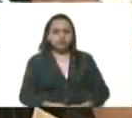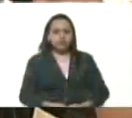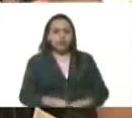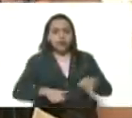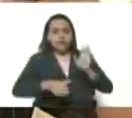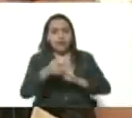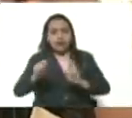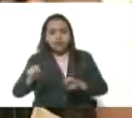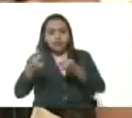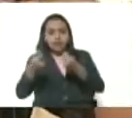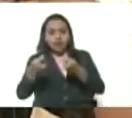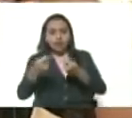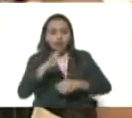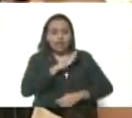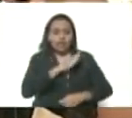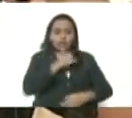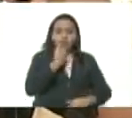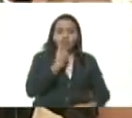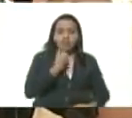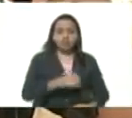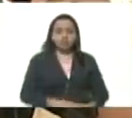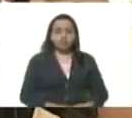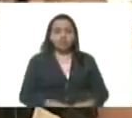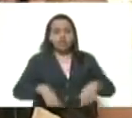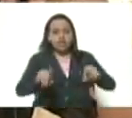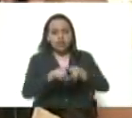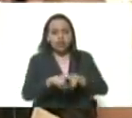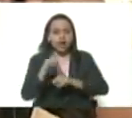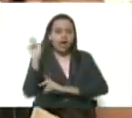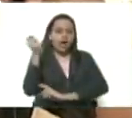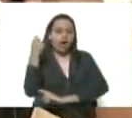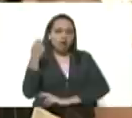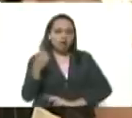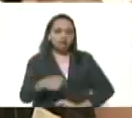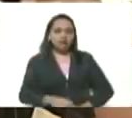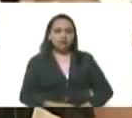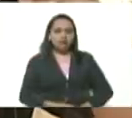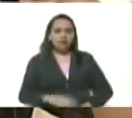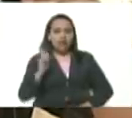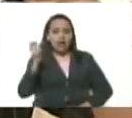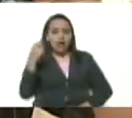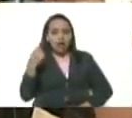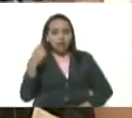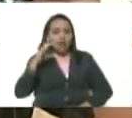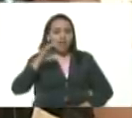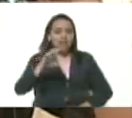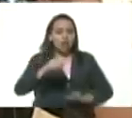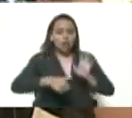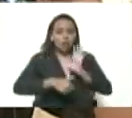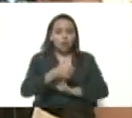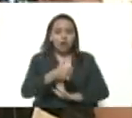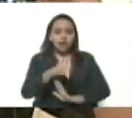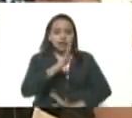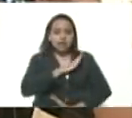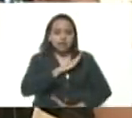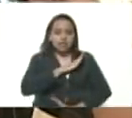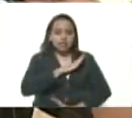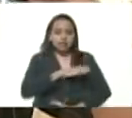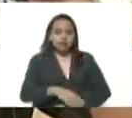casos recuperados que activos. Lo mismo pasa en el estado Apure. El estado Apure, que es el estado donde más casos hemos tenido,